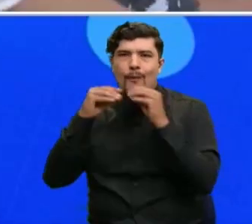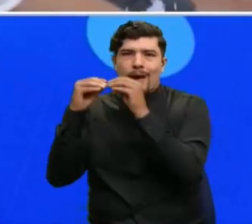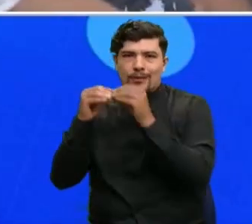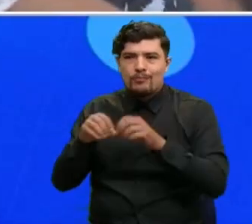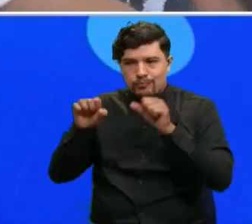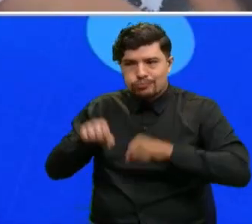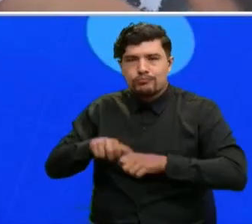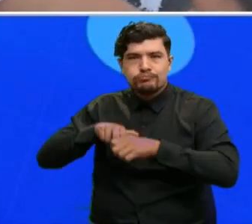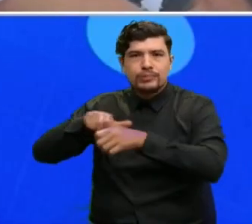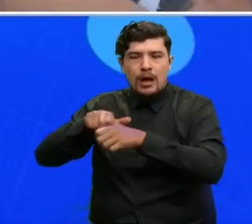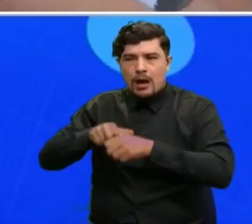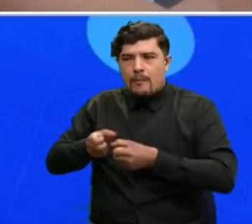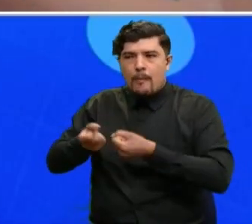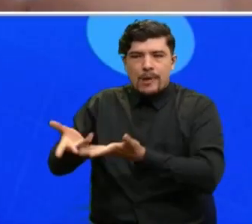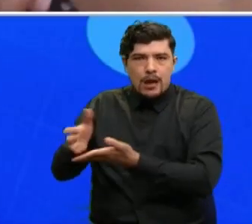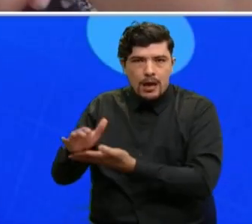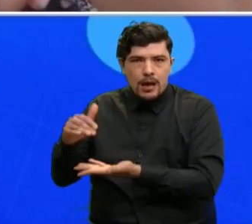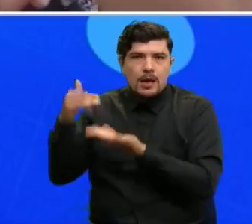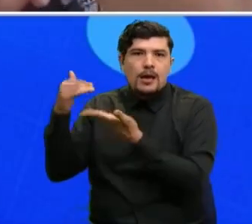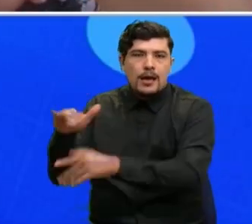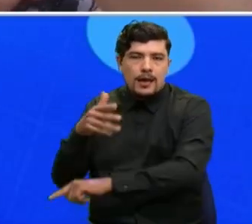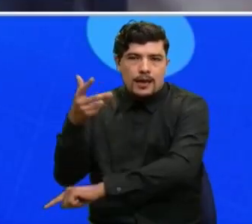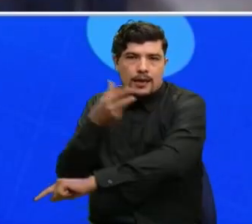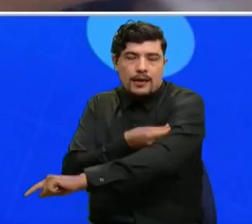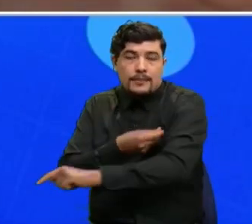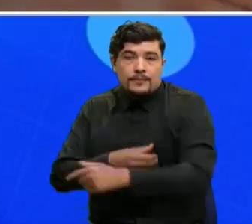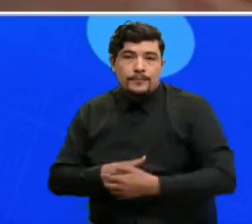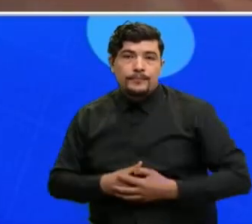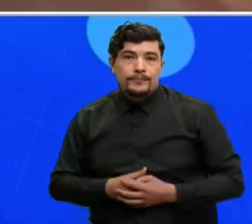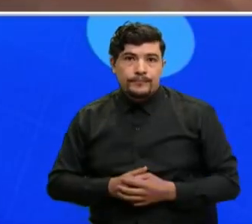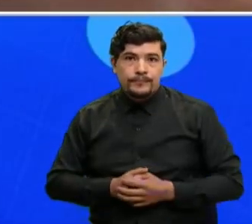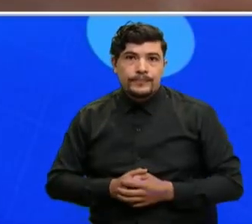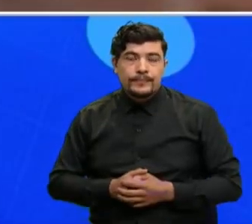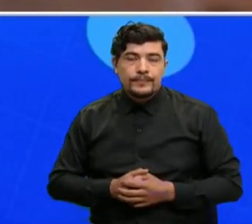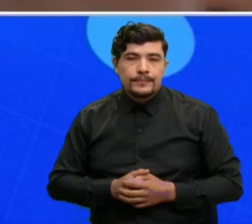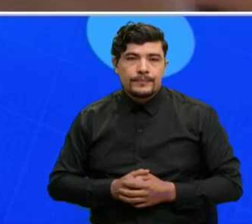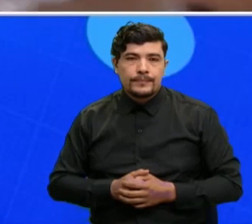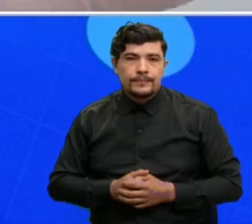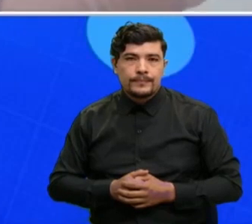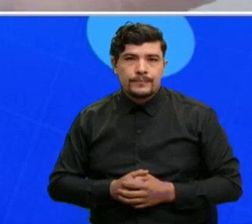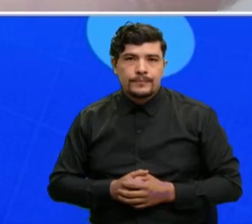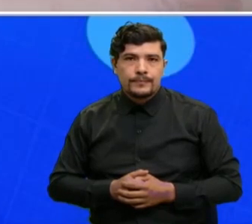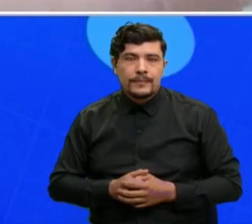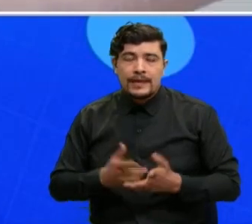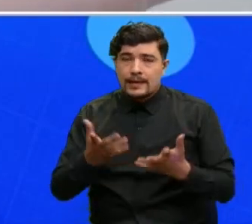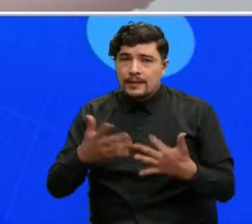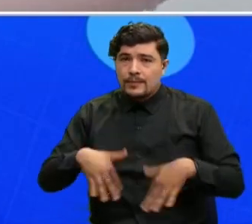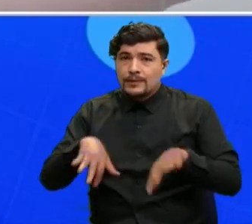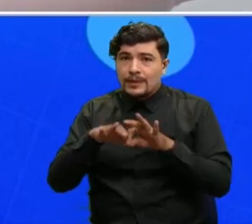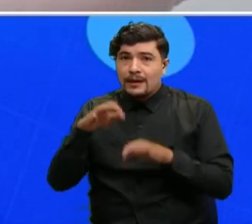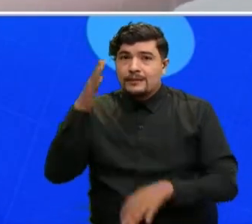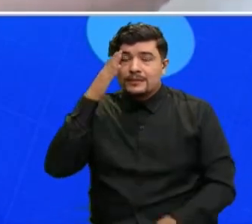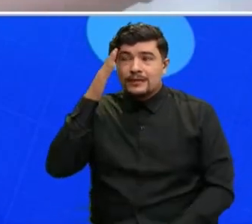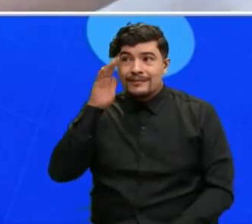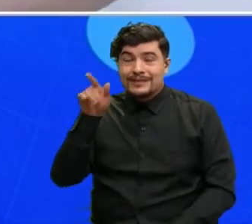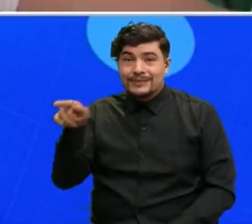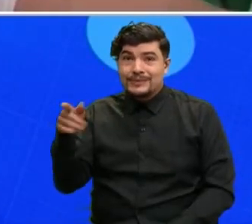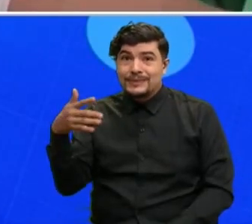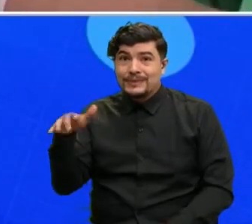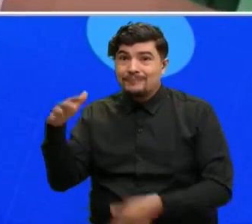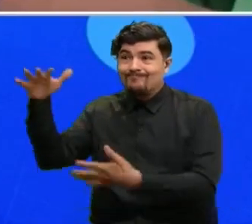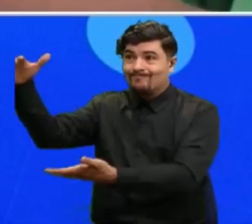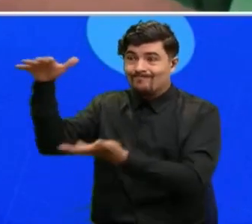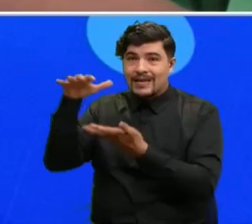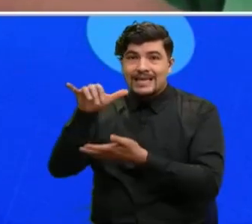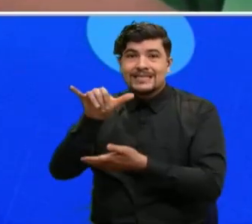el biológico. El doctor Juan José y todos sabemos la importancia que ya tiene la inclusión de la vacuna Janssen de una sola dosis en